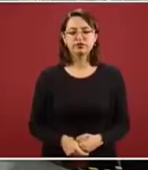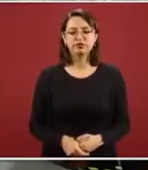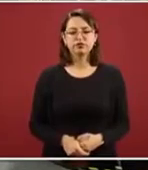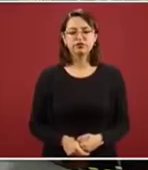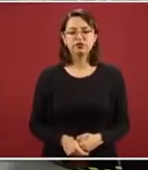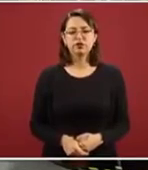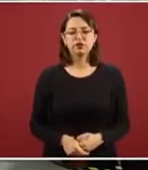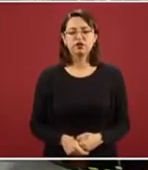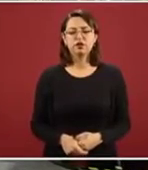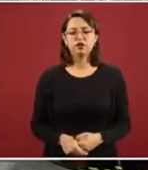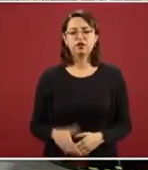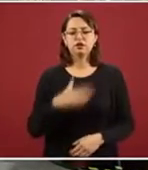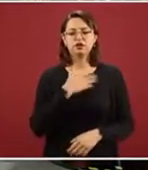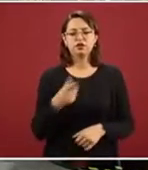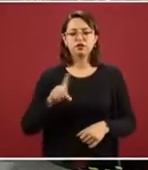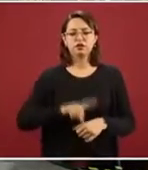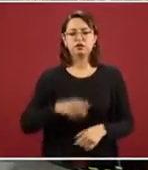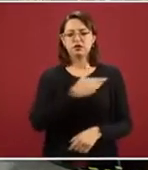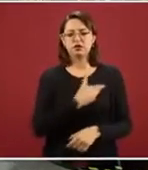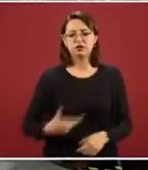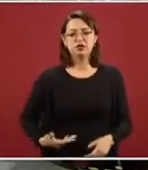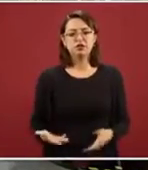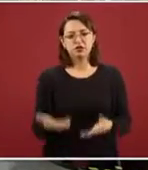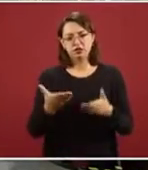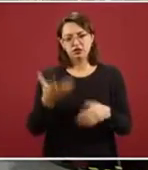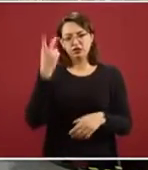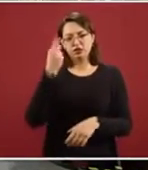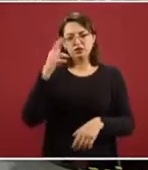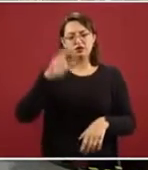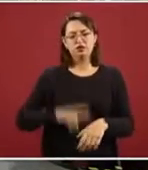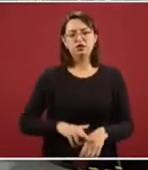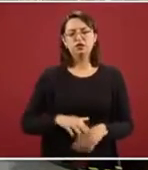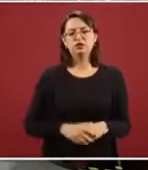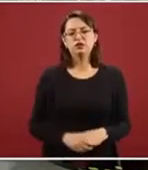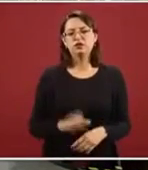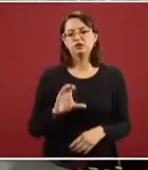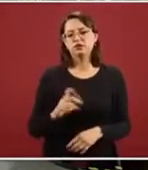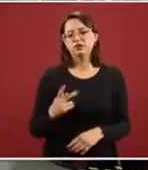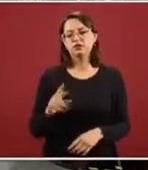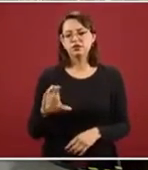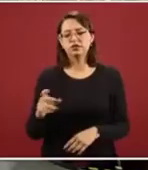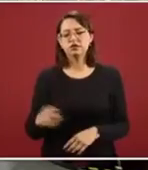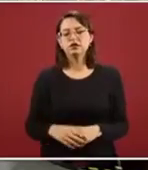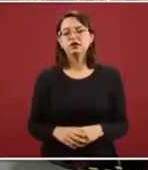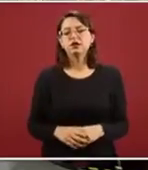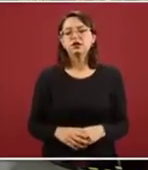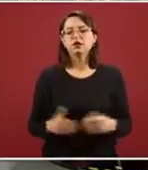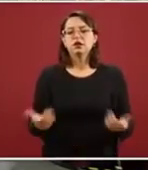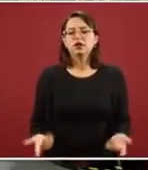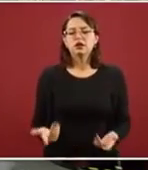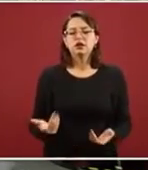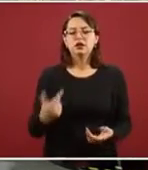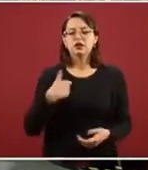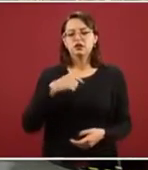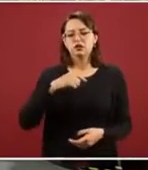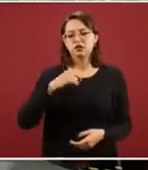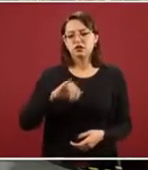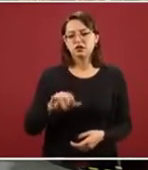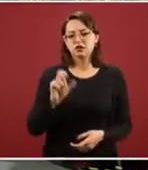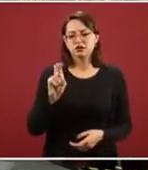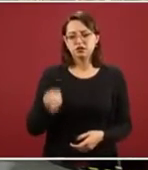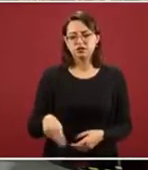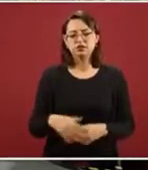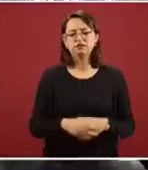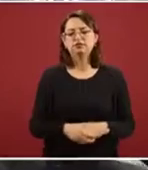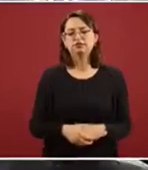Buenos días, presidente, director de Protección Civil. Hans Salazar, ZMG, Grupo Político y Zócalo Virtual. Yo quisiera